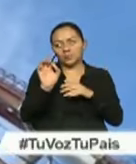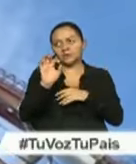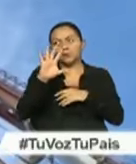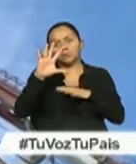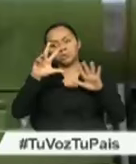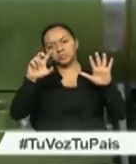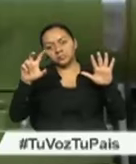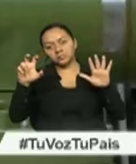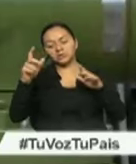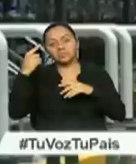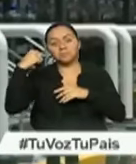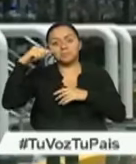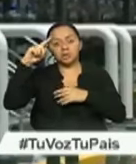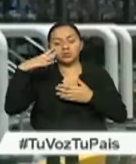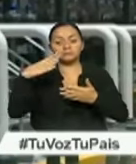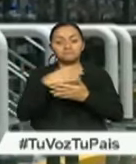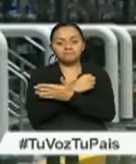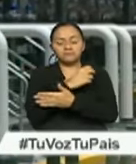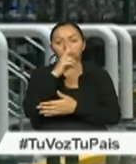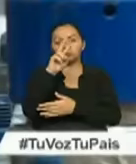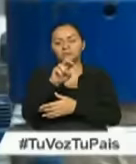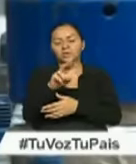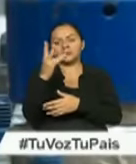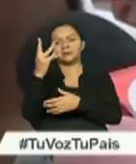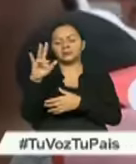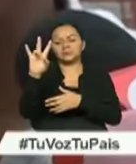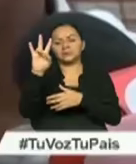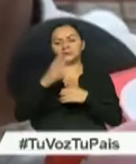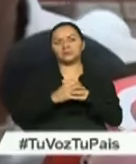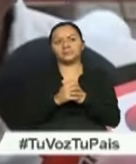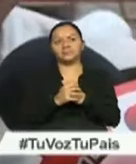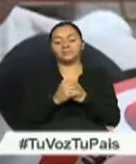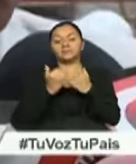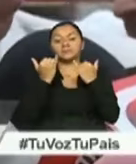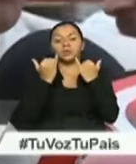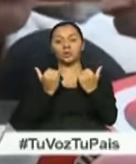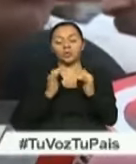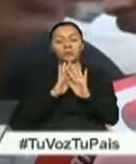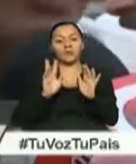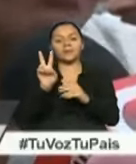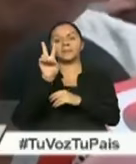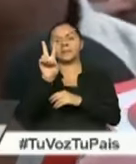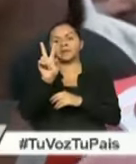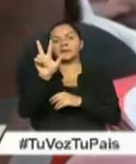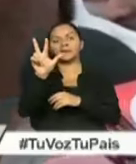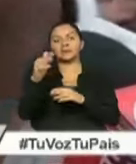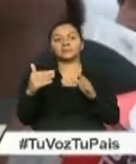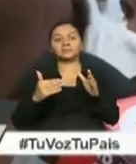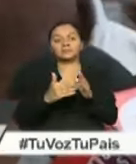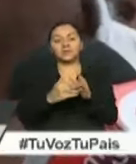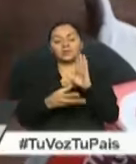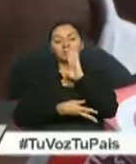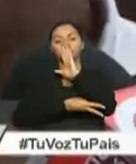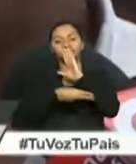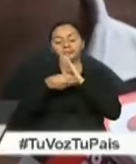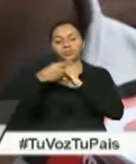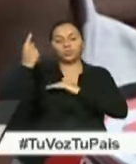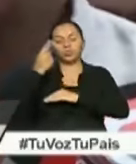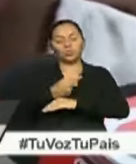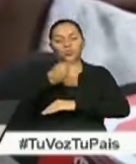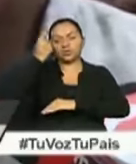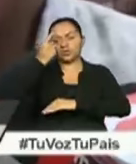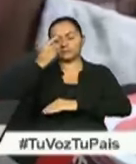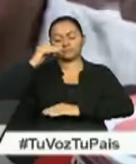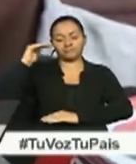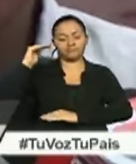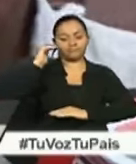2017. En este momento estamos alcanzando los 23.000 barriles por día, mucho más de lo que estaba